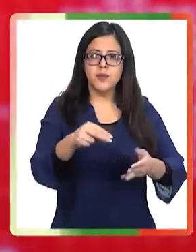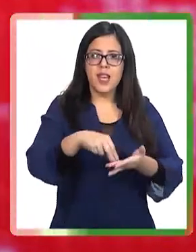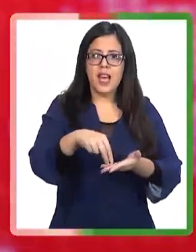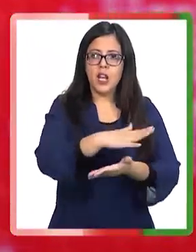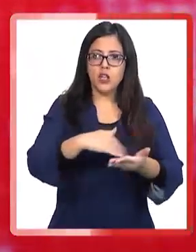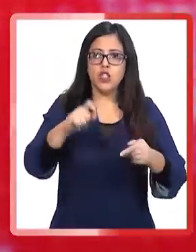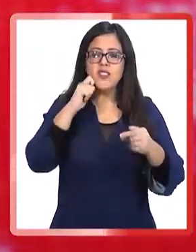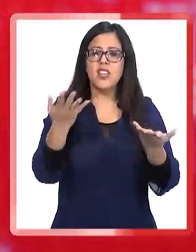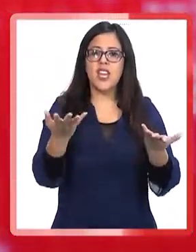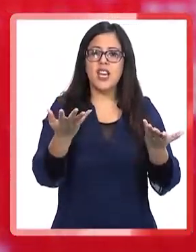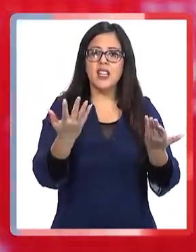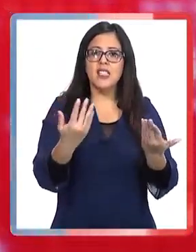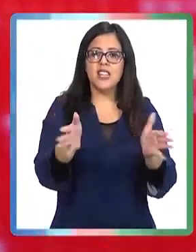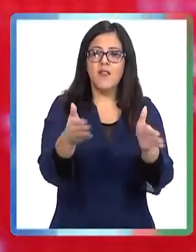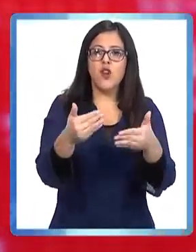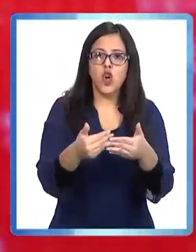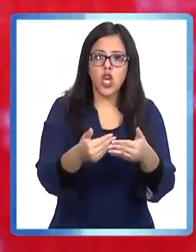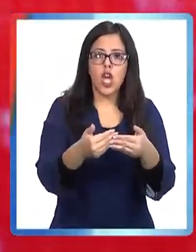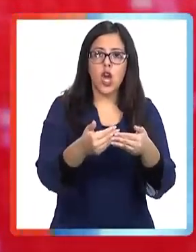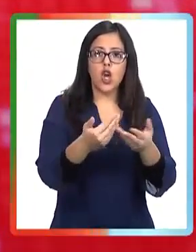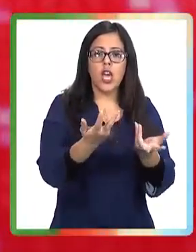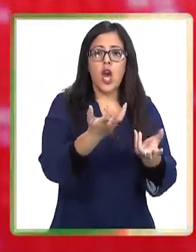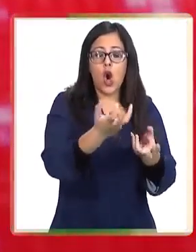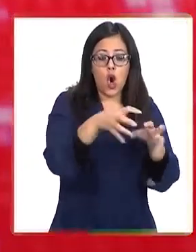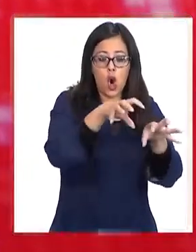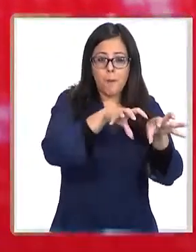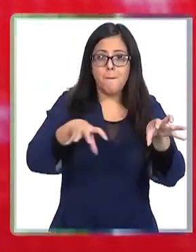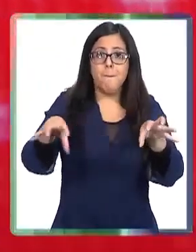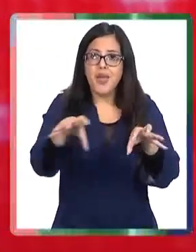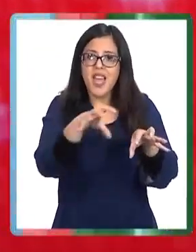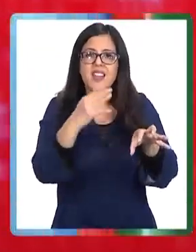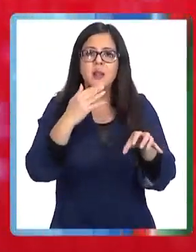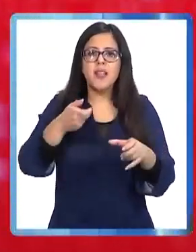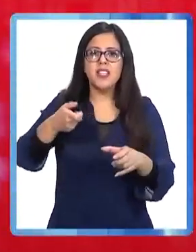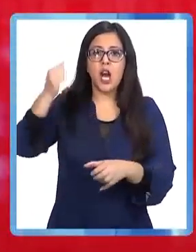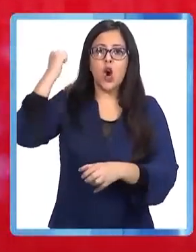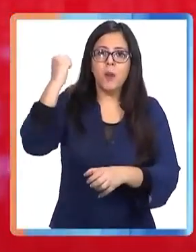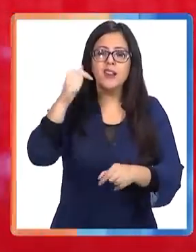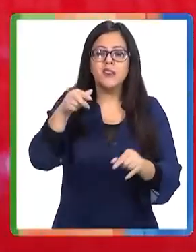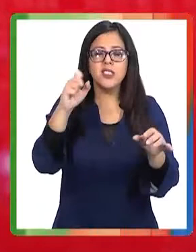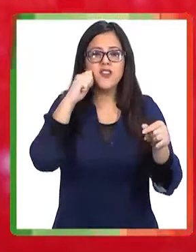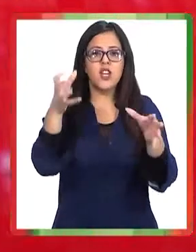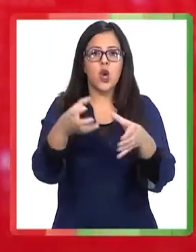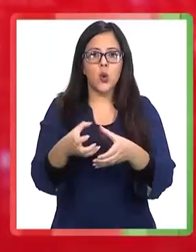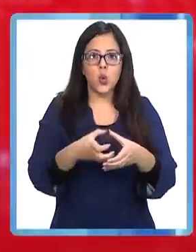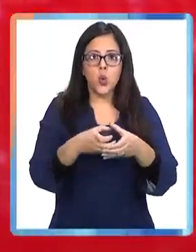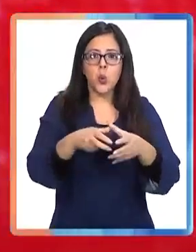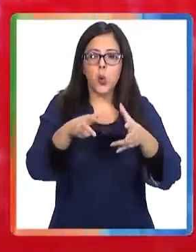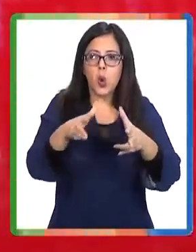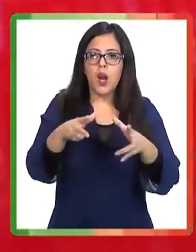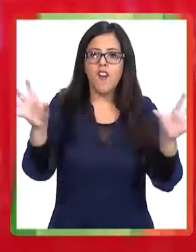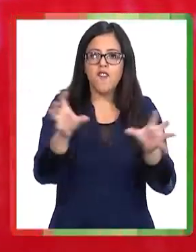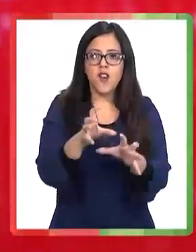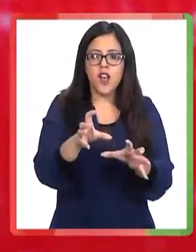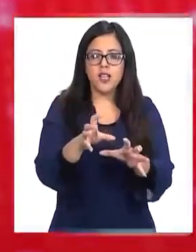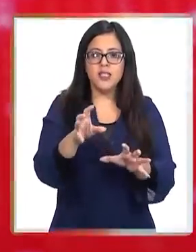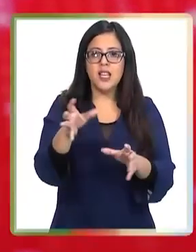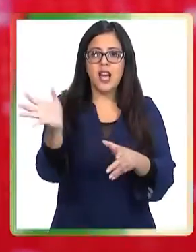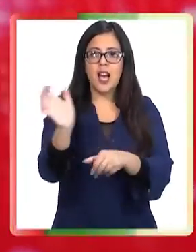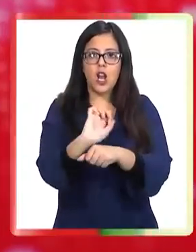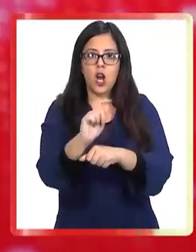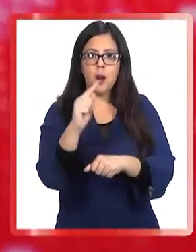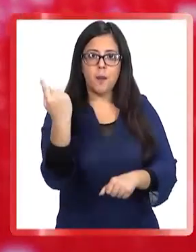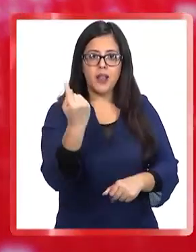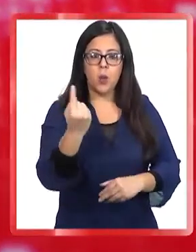generando un bloqueo con piedras, incluso con arma blanca, y son grupos que atacan con mucha violencia a